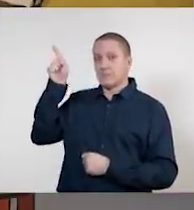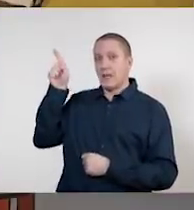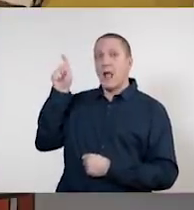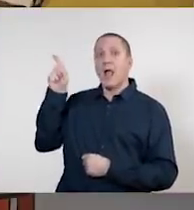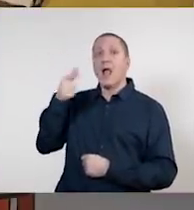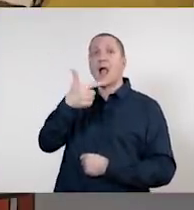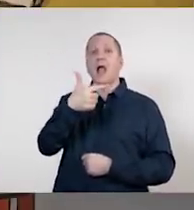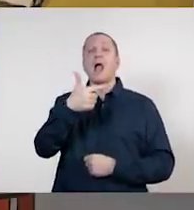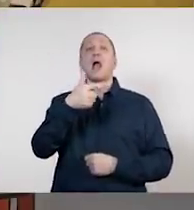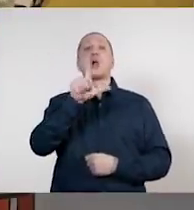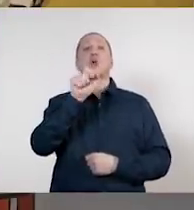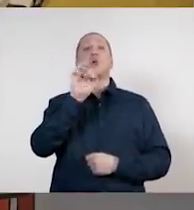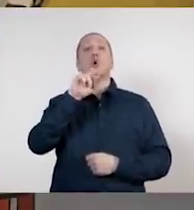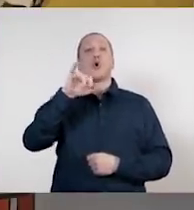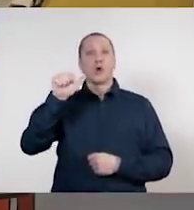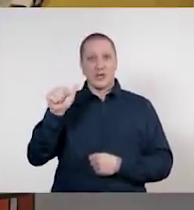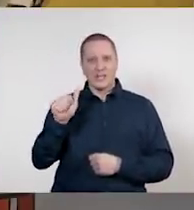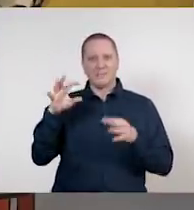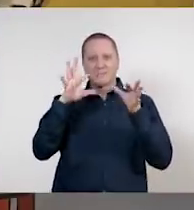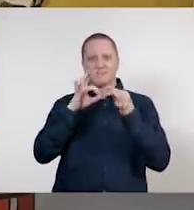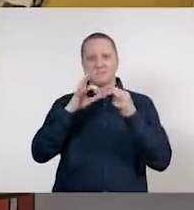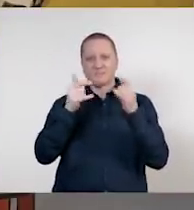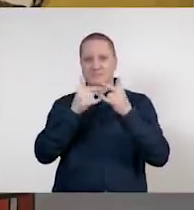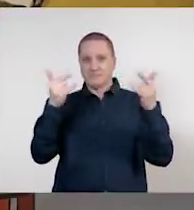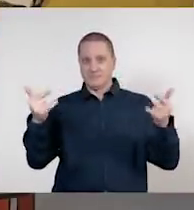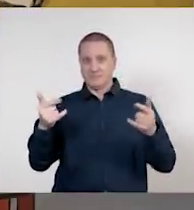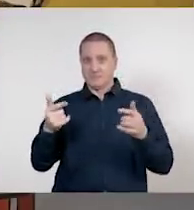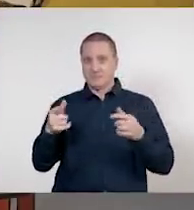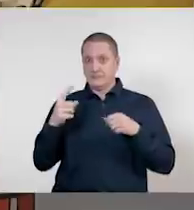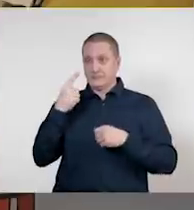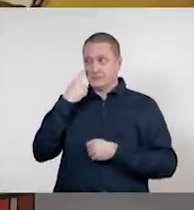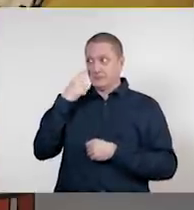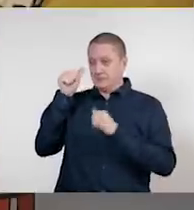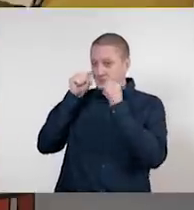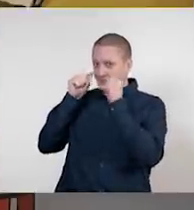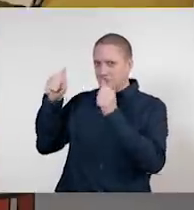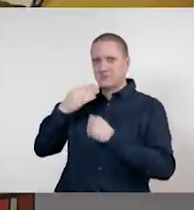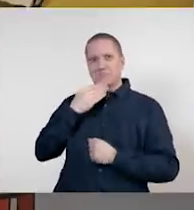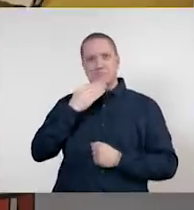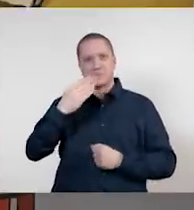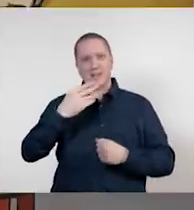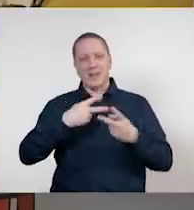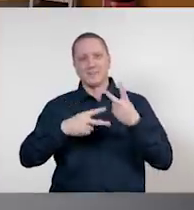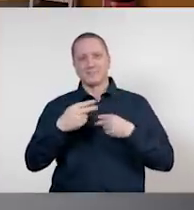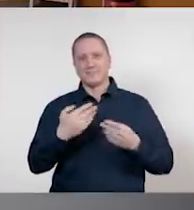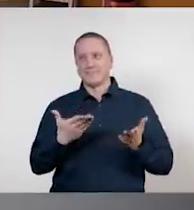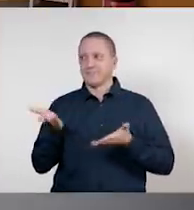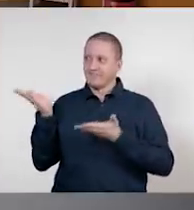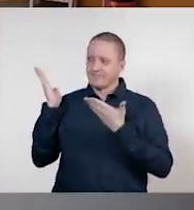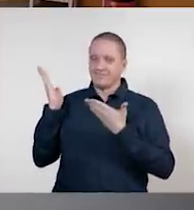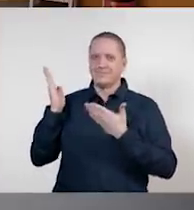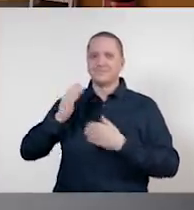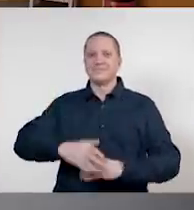día de hoy tenemos a Gloria, que nos va a contar un cuento. ¿Escuchamos? Excelente. Bienvenida.